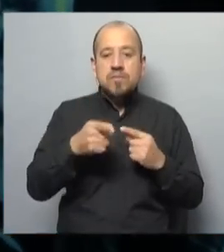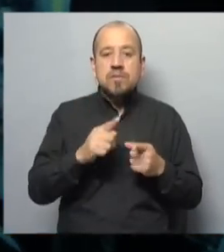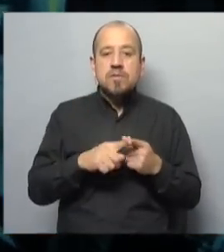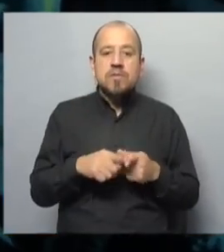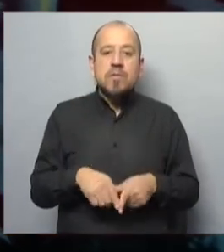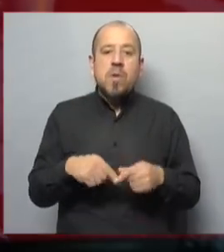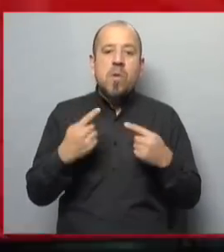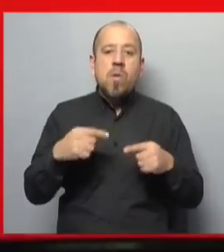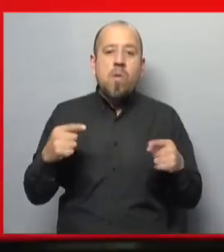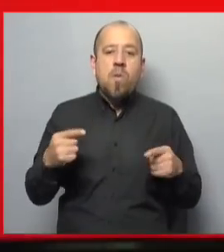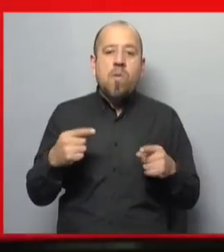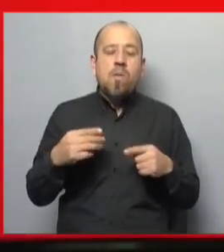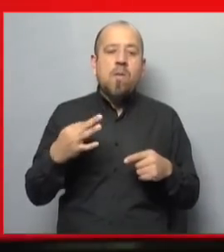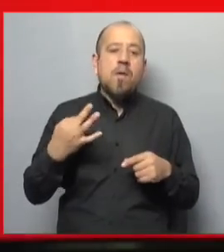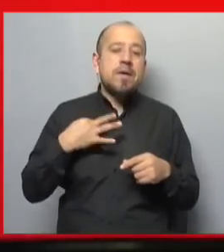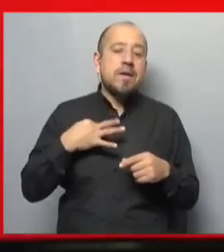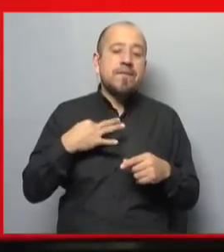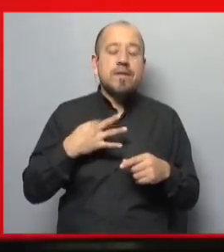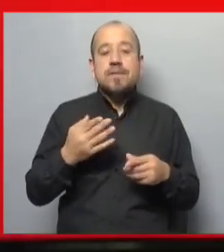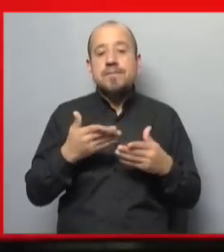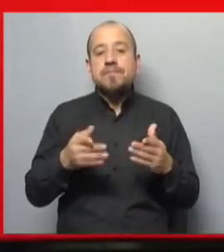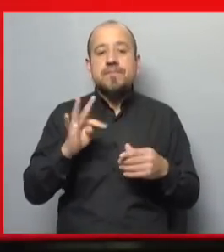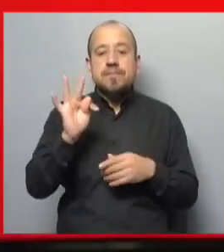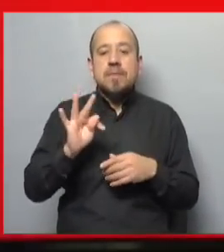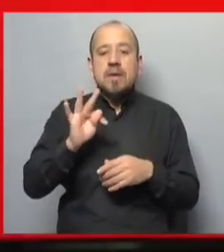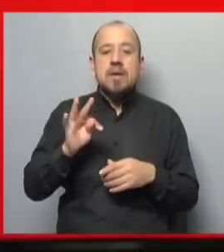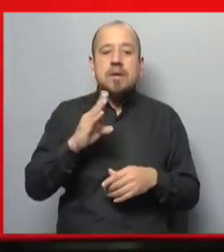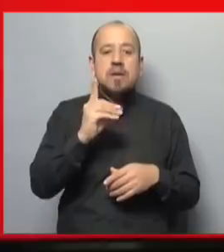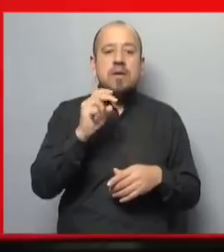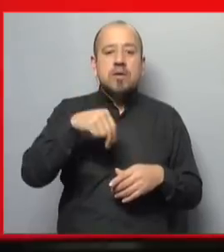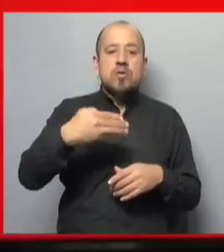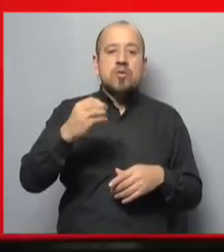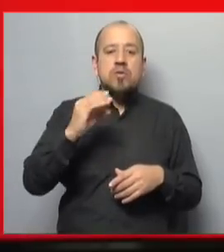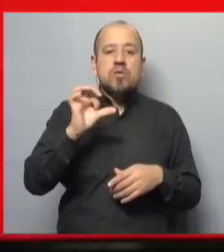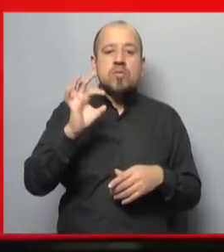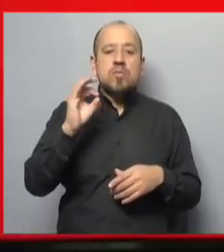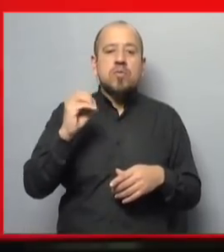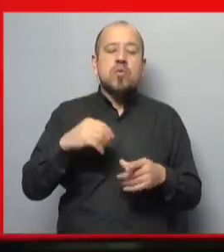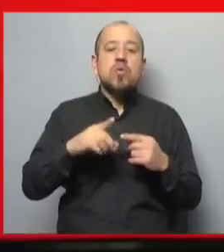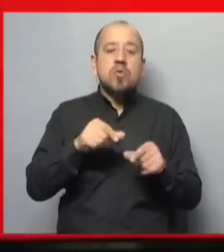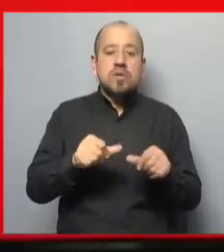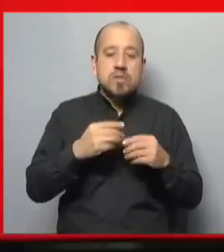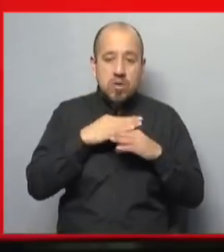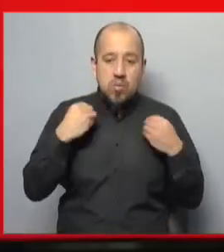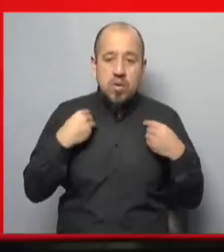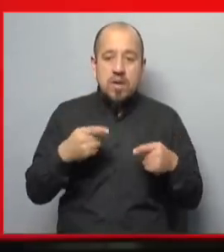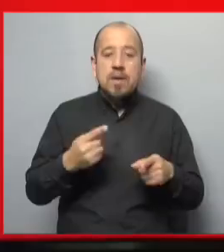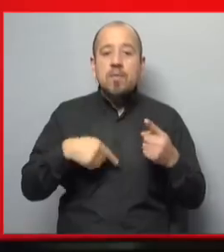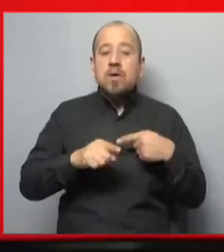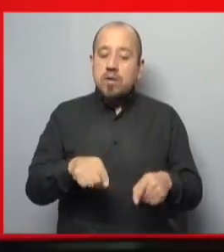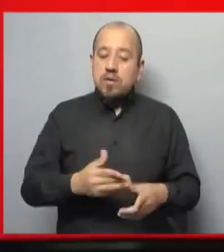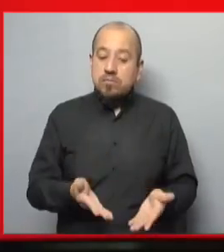esas cosas de la vida la verdad que era él los talleres un poco para nosotros nos marcaron mucho nos hicimos la escuela pero nunca dejó de ser